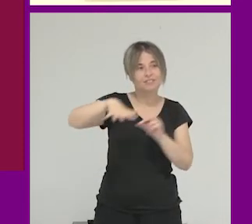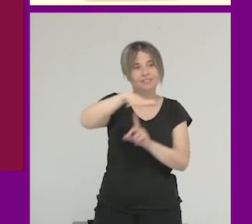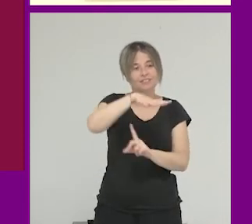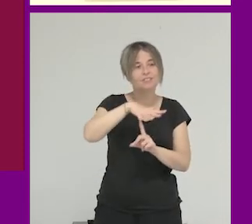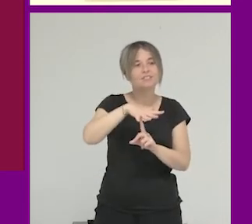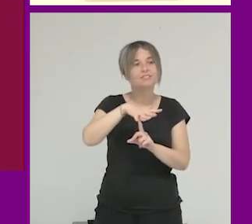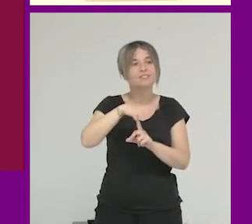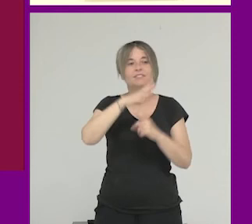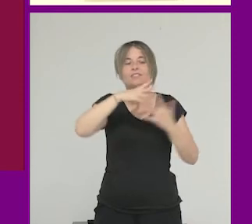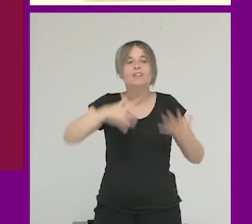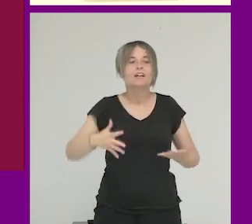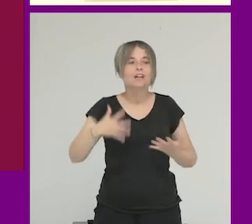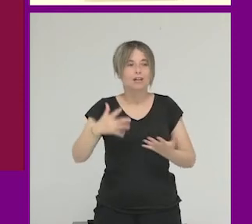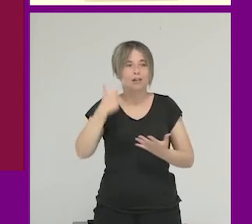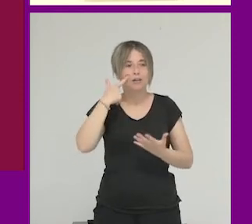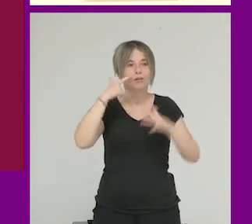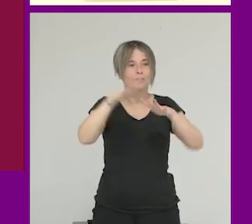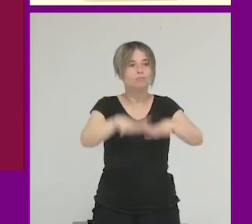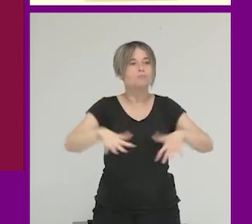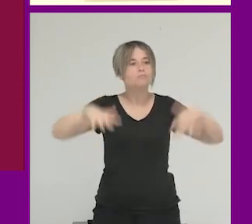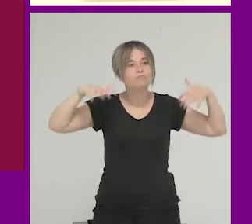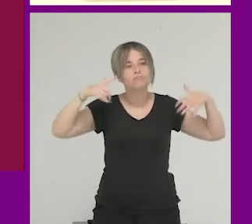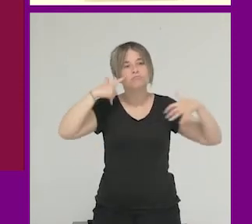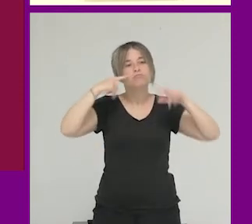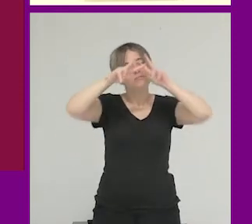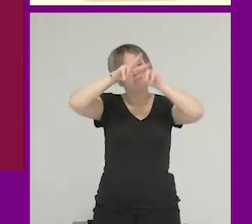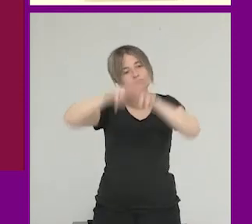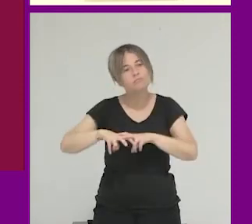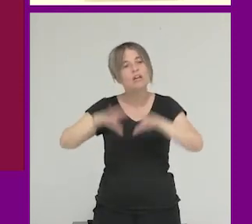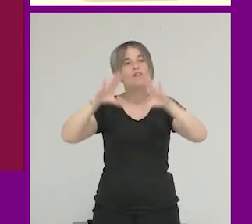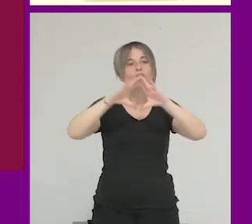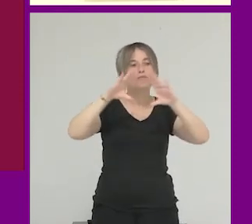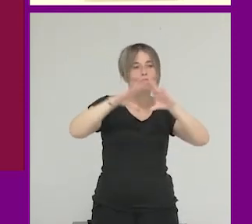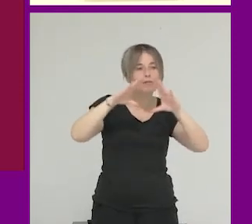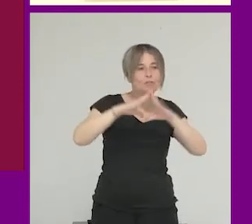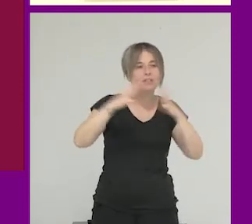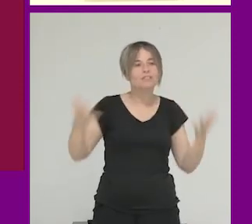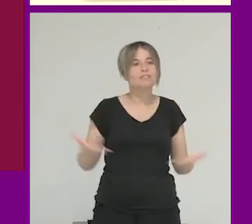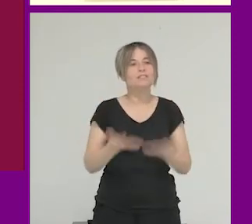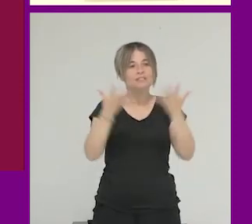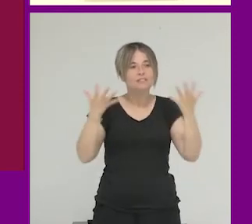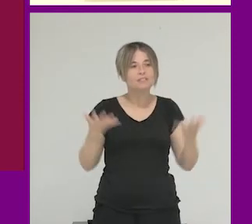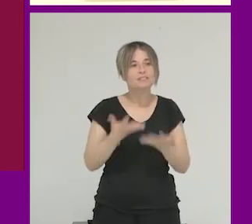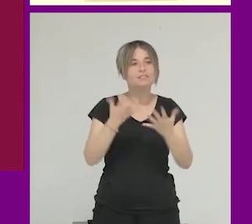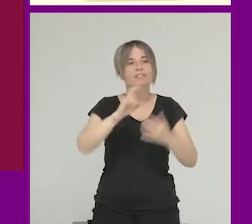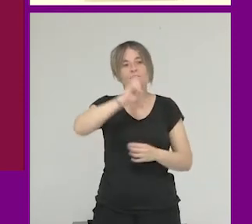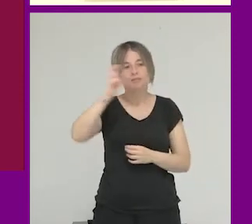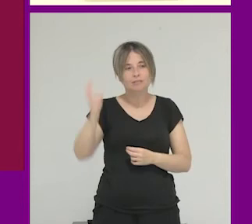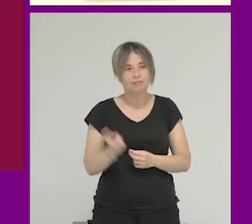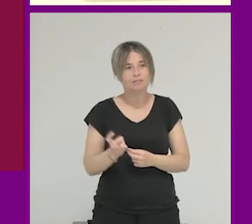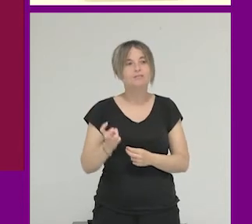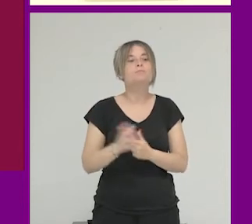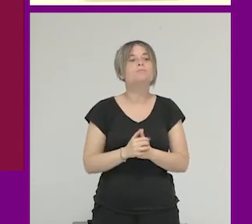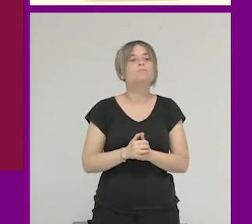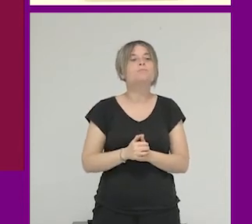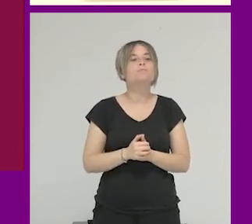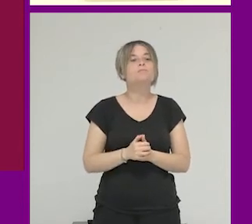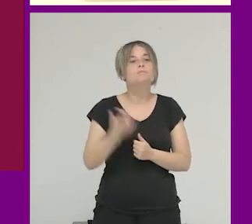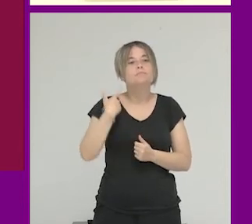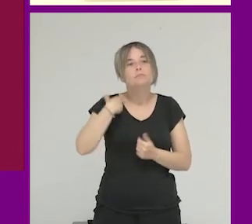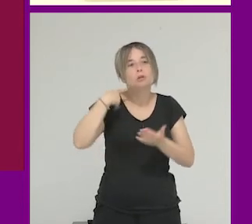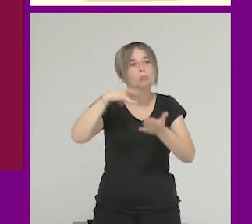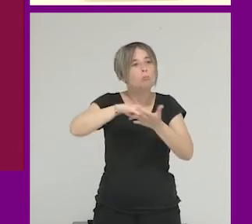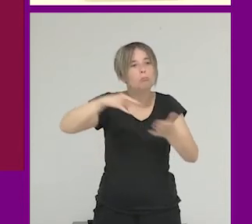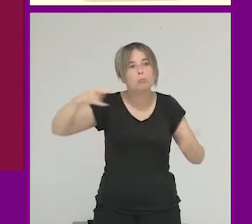gaurko ekitaldi honetan dela pixkate ikerketa feminista sustatzeko eta hori guztia, ba ez dakit ba,